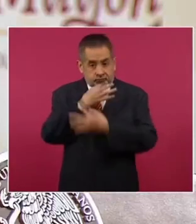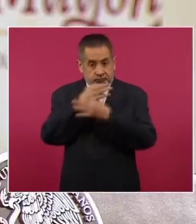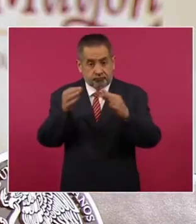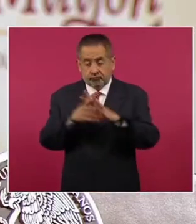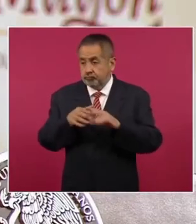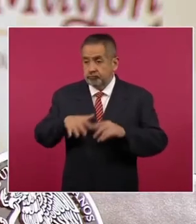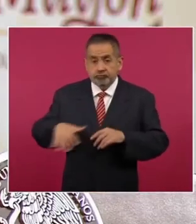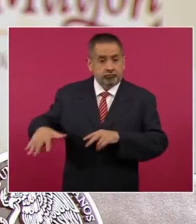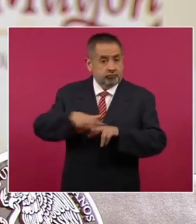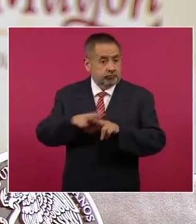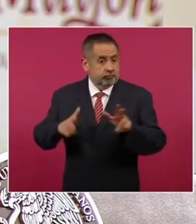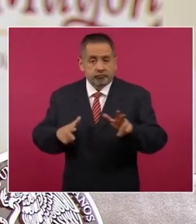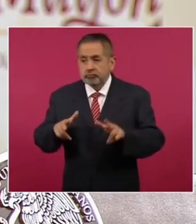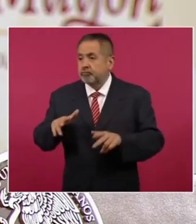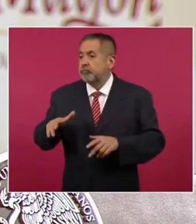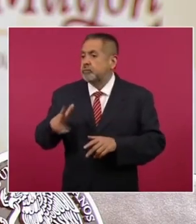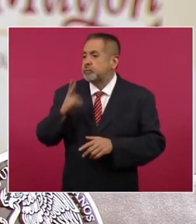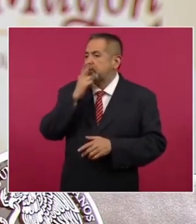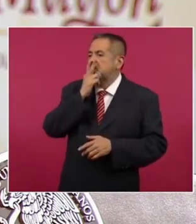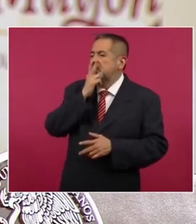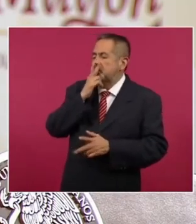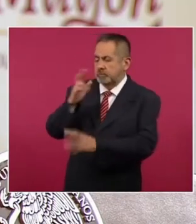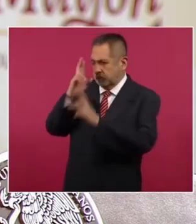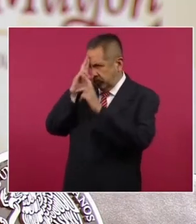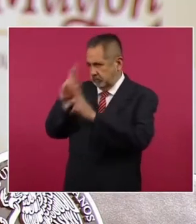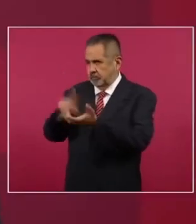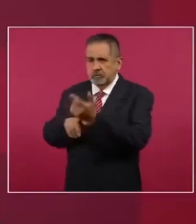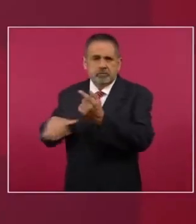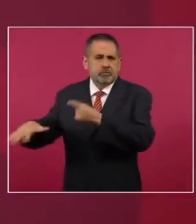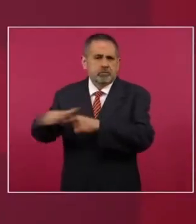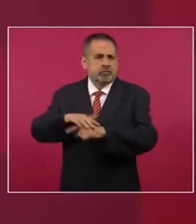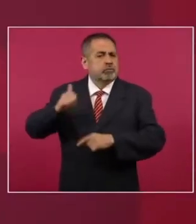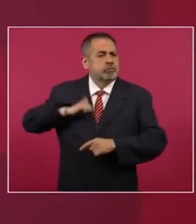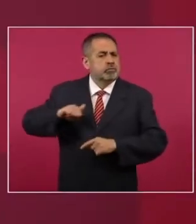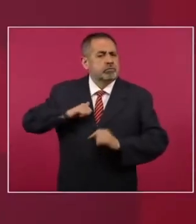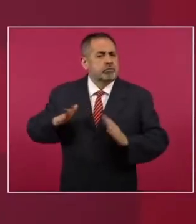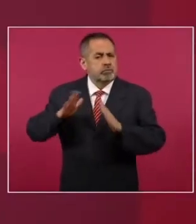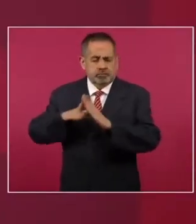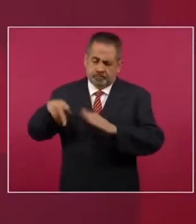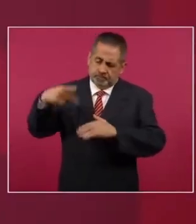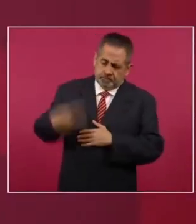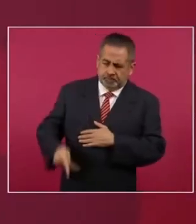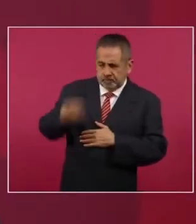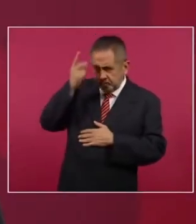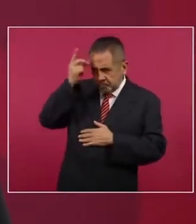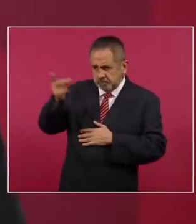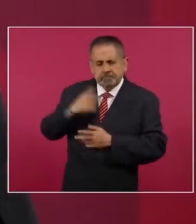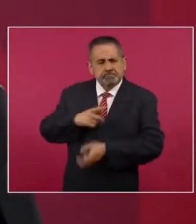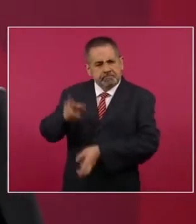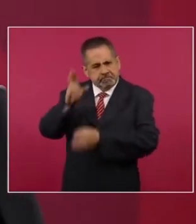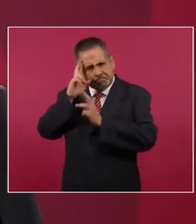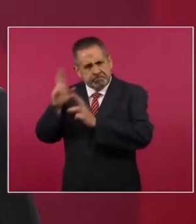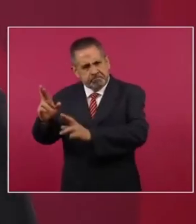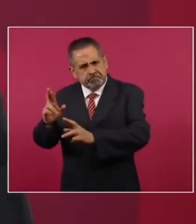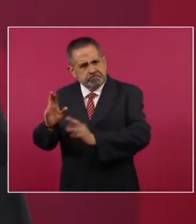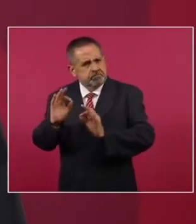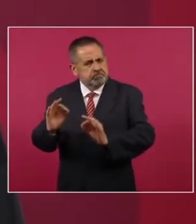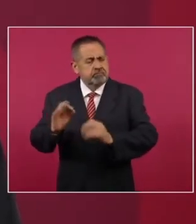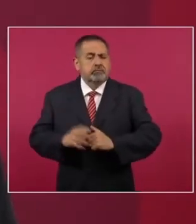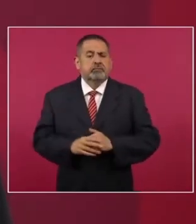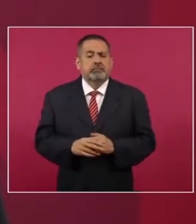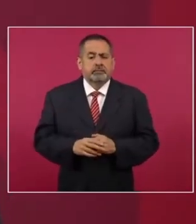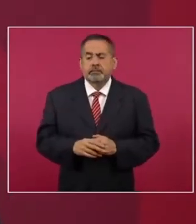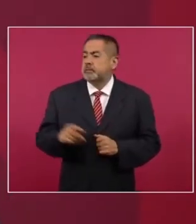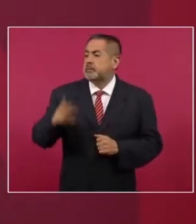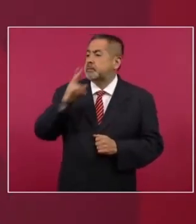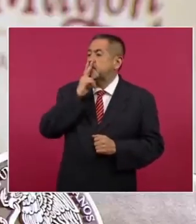medio ambiente y el patrimonio arqueológico de la cultura maya. Se han preservado